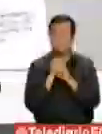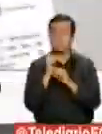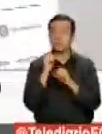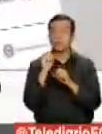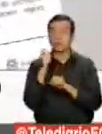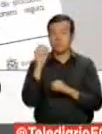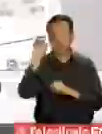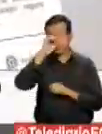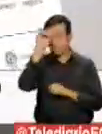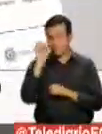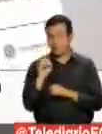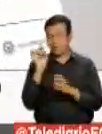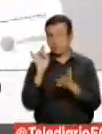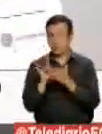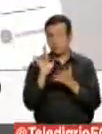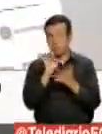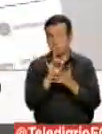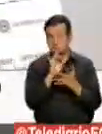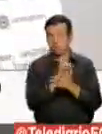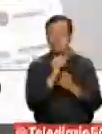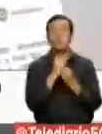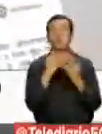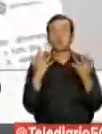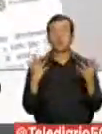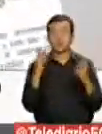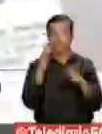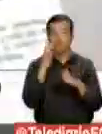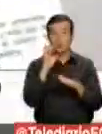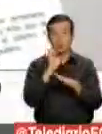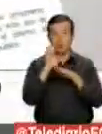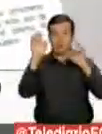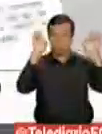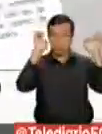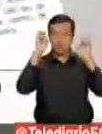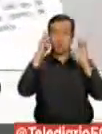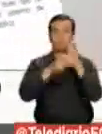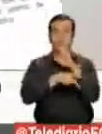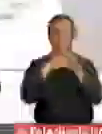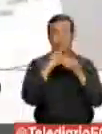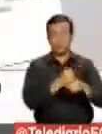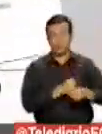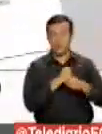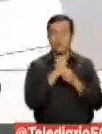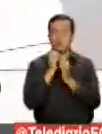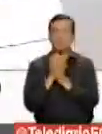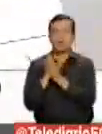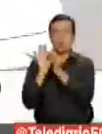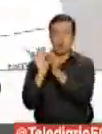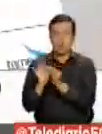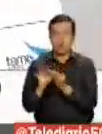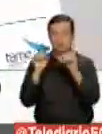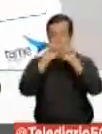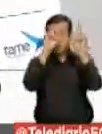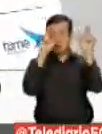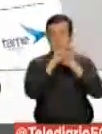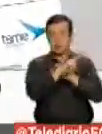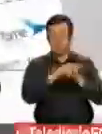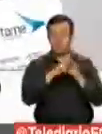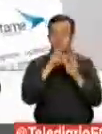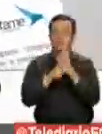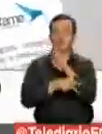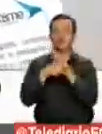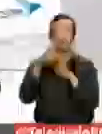el 10% de reducción de sus nóminas son Ecuador Estratégico, Petroamazonas, Astinave, Empresa Nacional Minera,